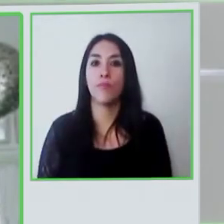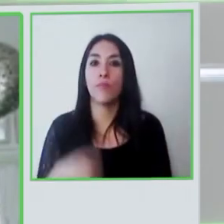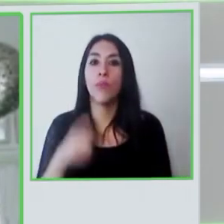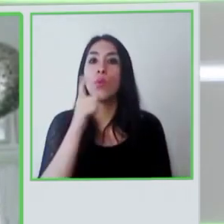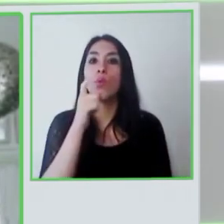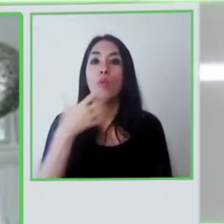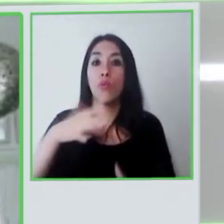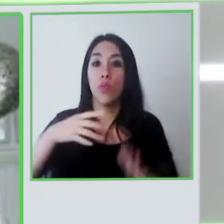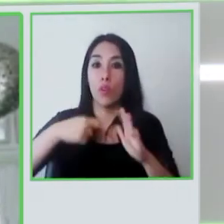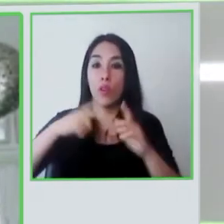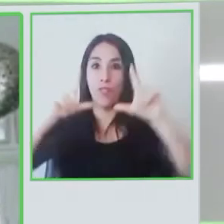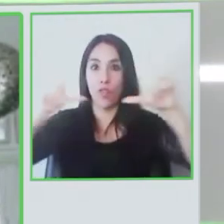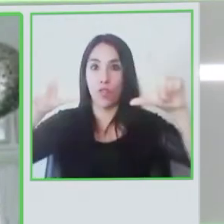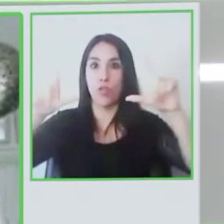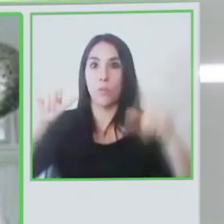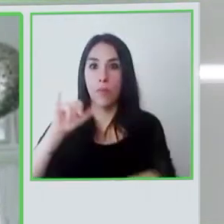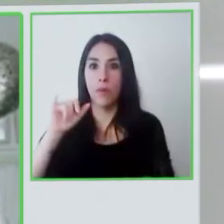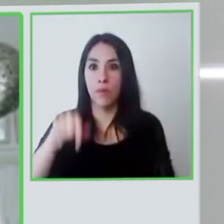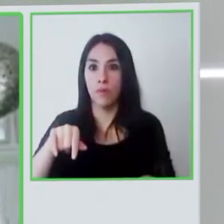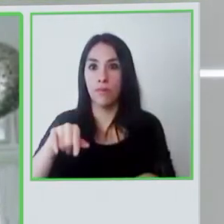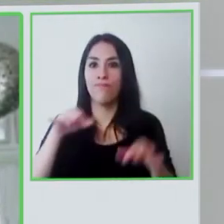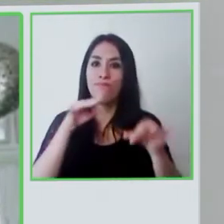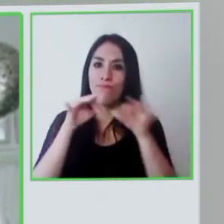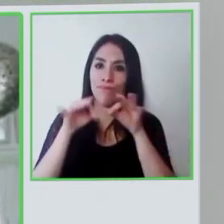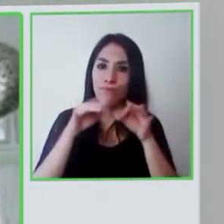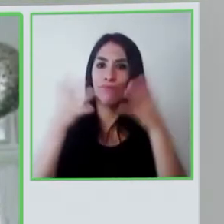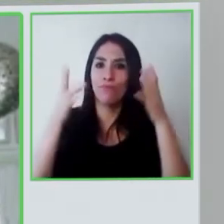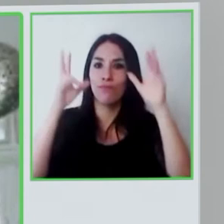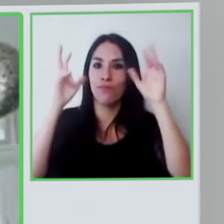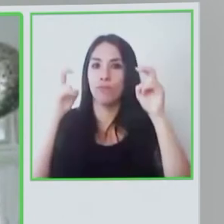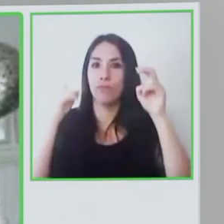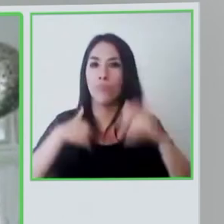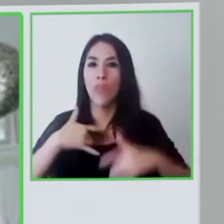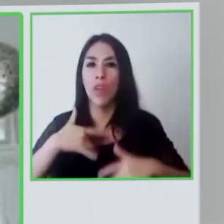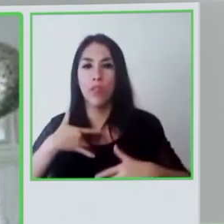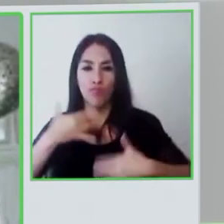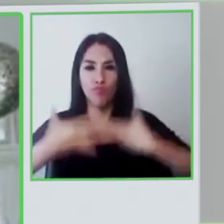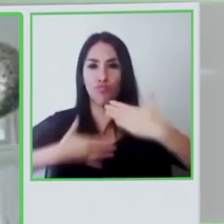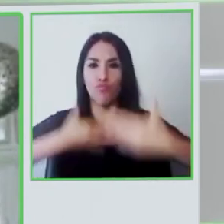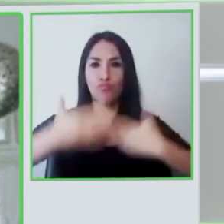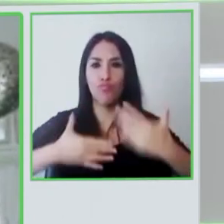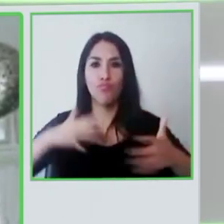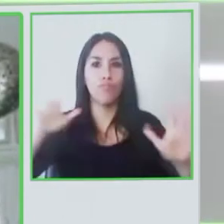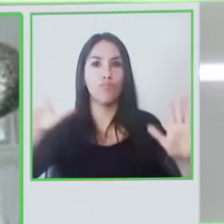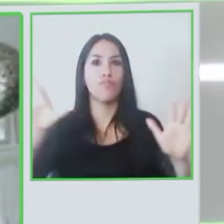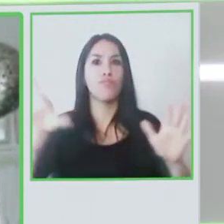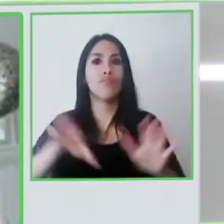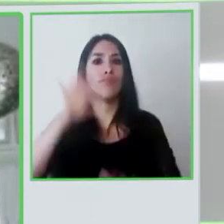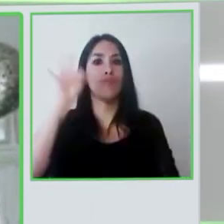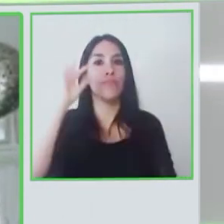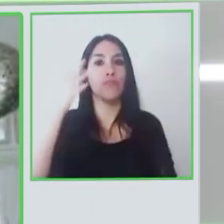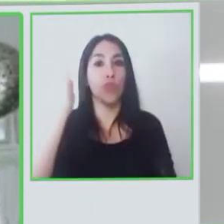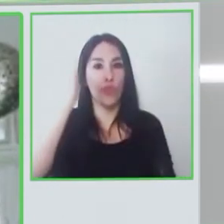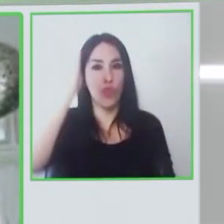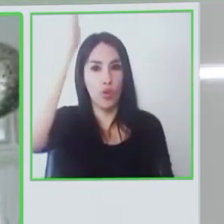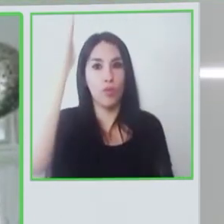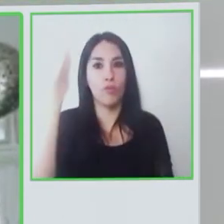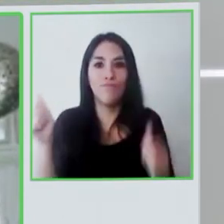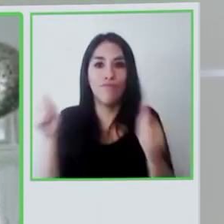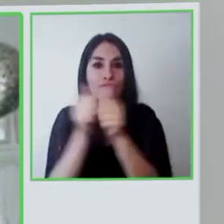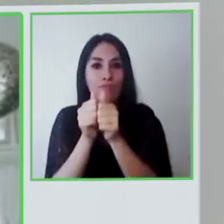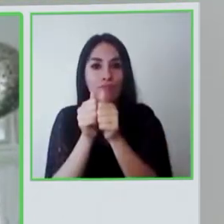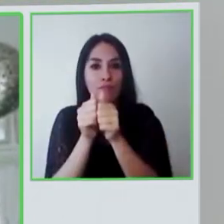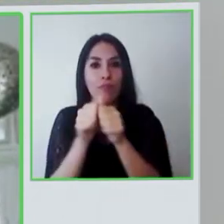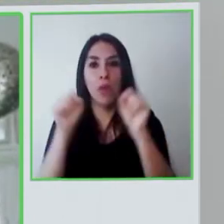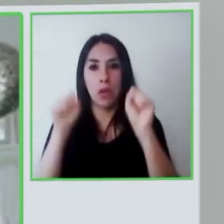acerca de las esperanzas de las ambiciones del futuro y juntos podemos crear un mejor mundo